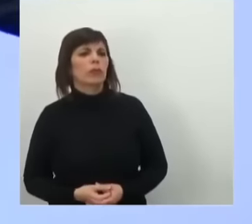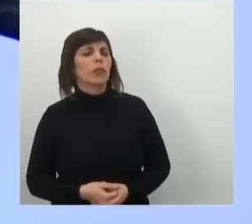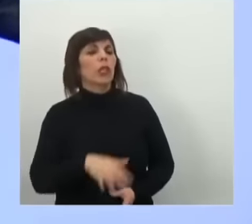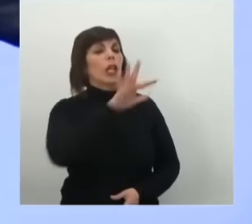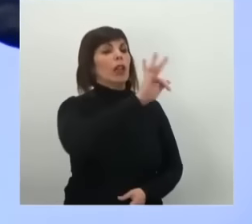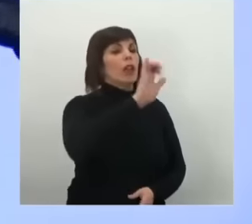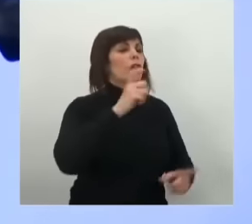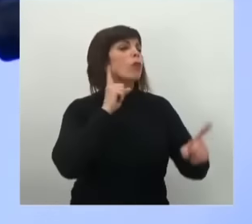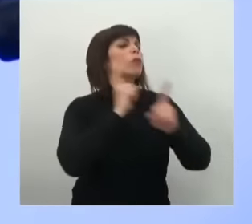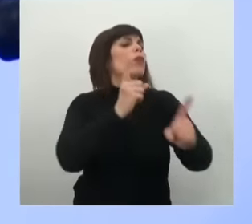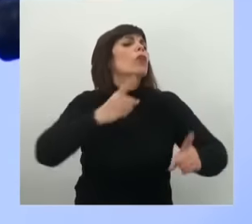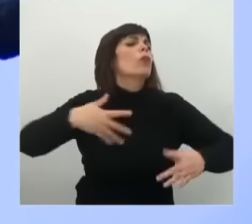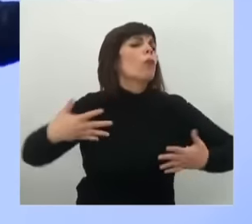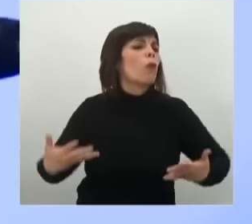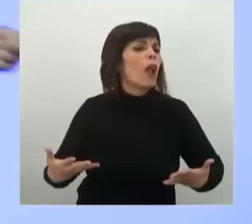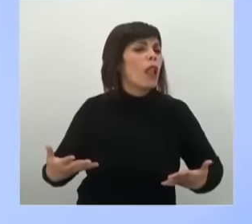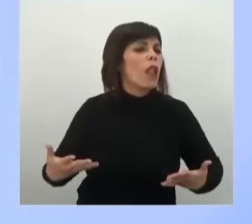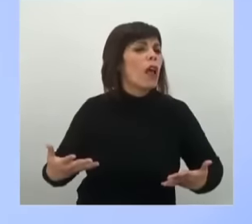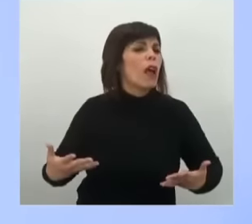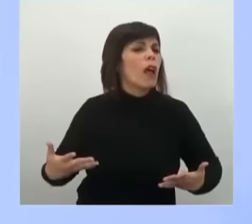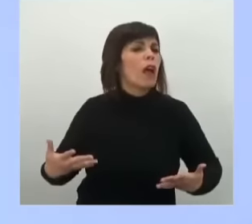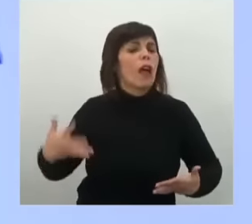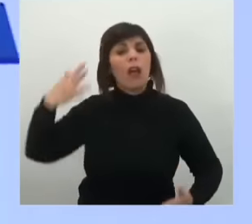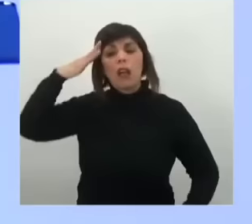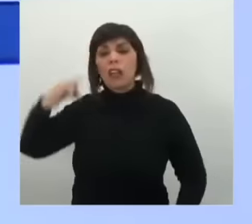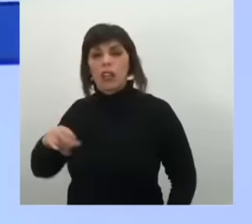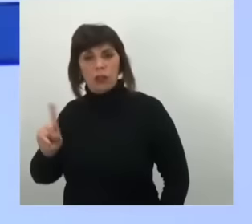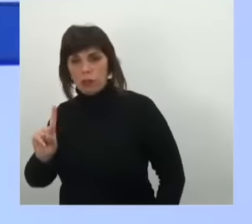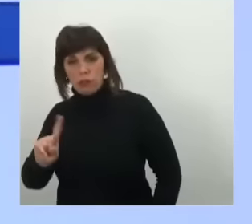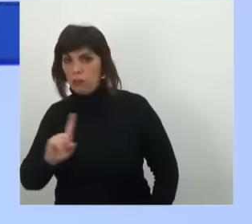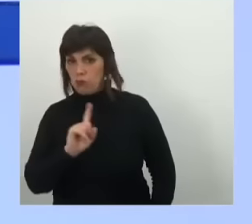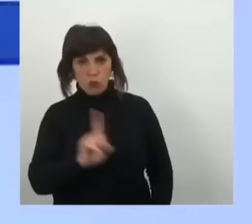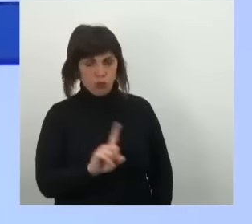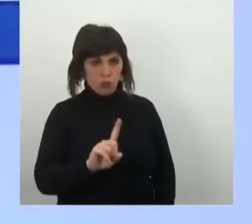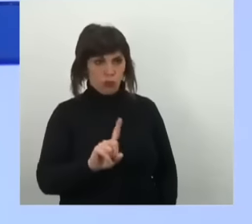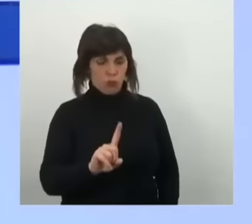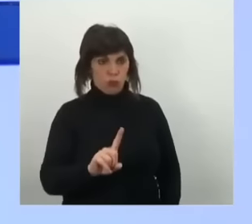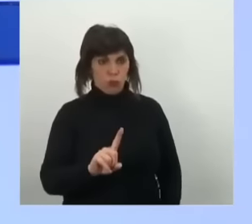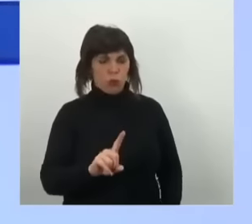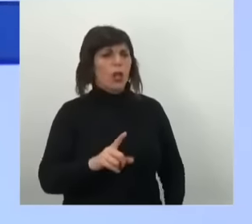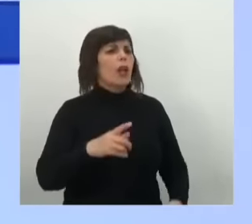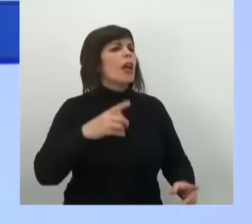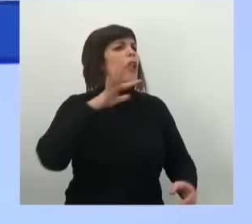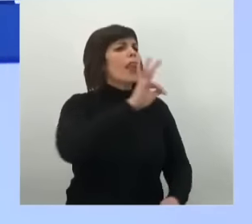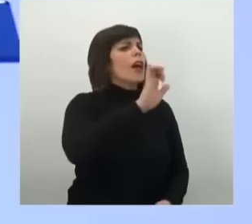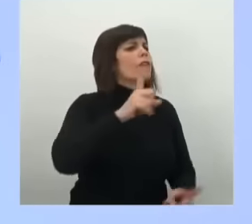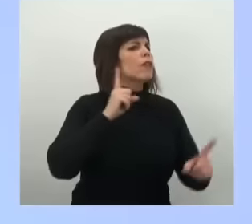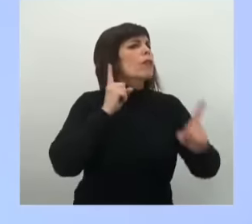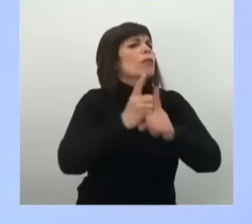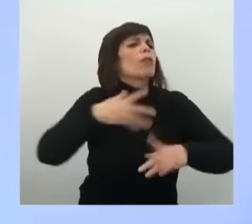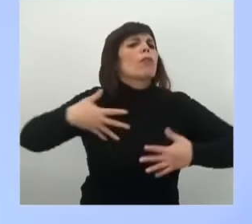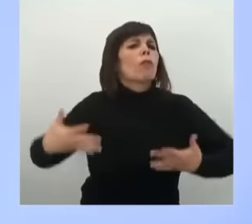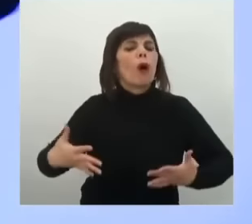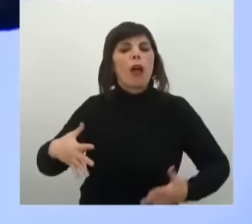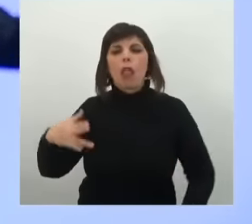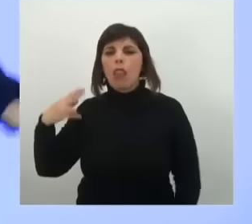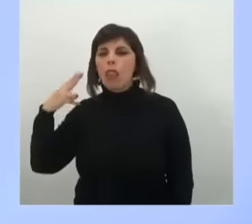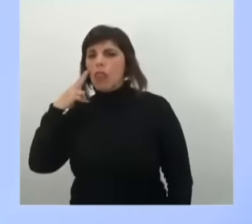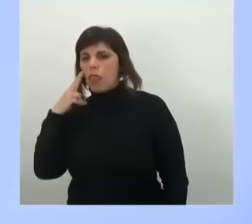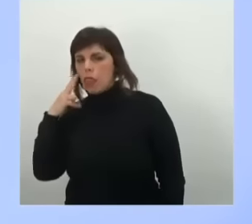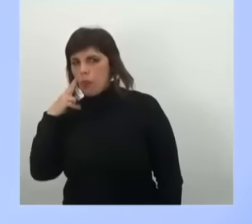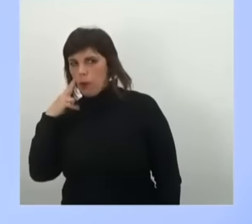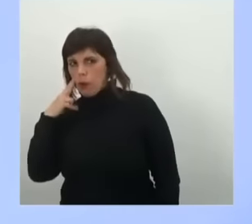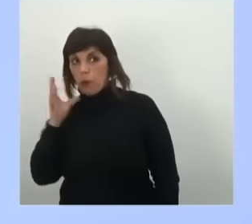de la fe no es la incredulidad es el temor el temor elimina